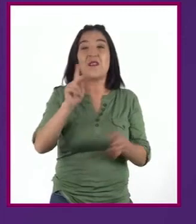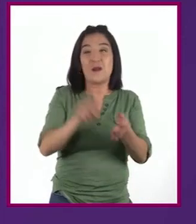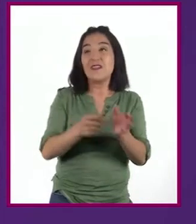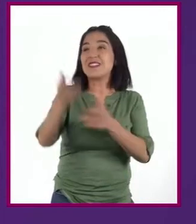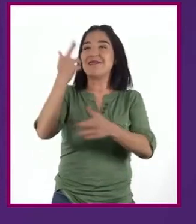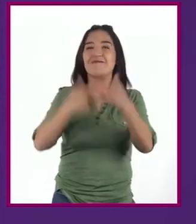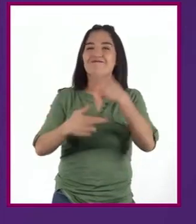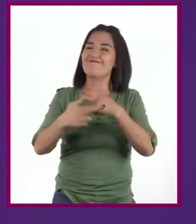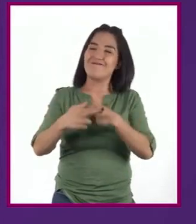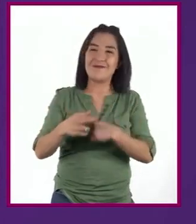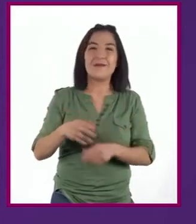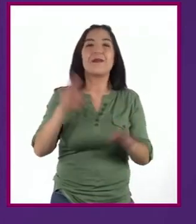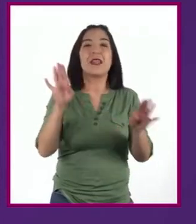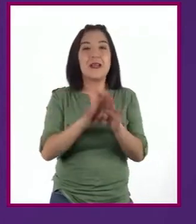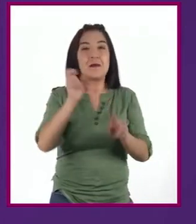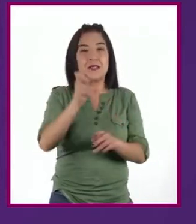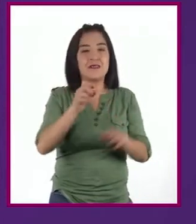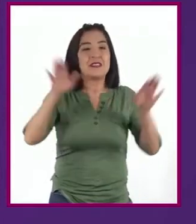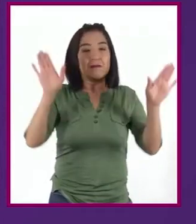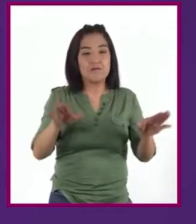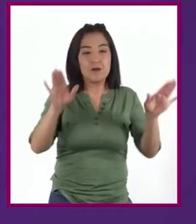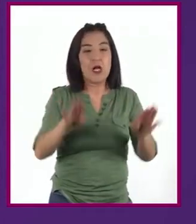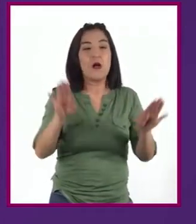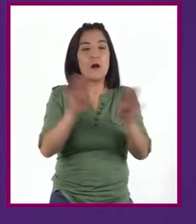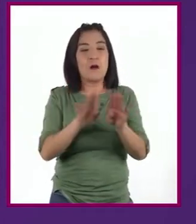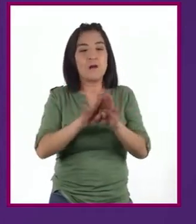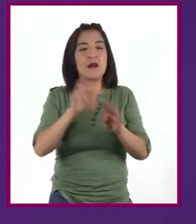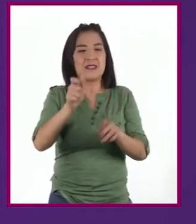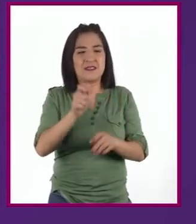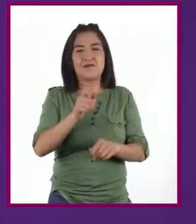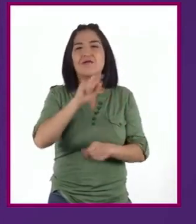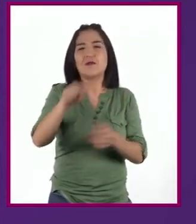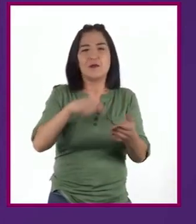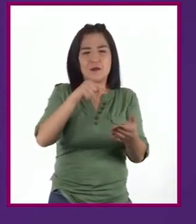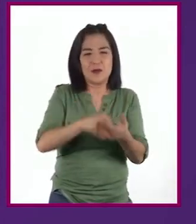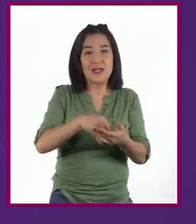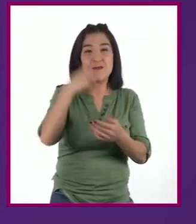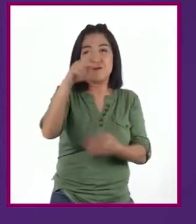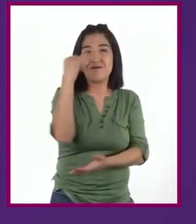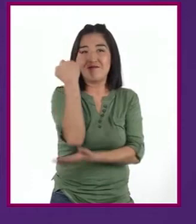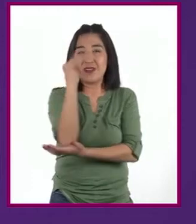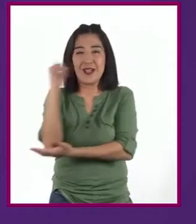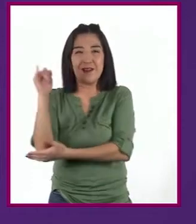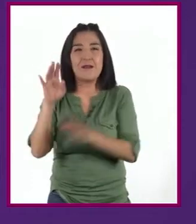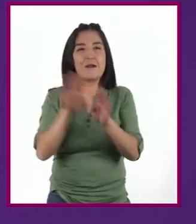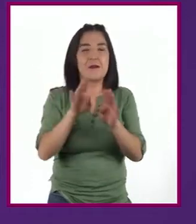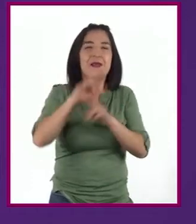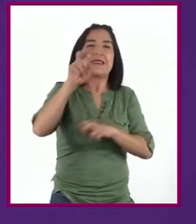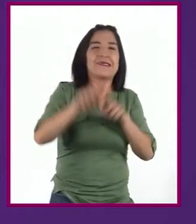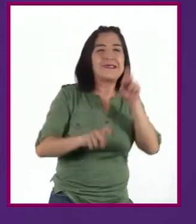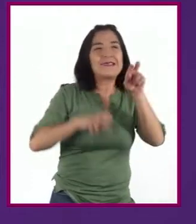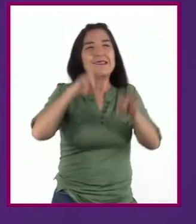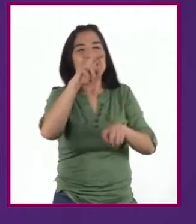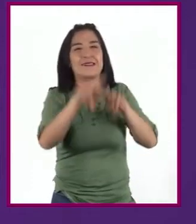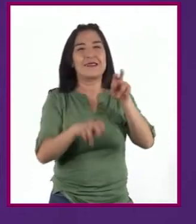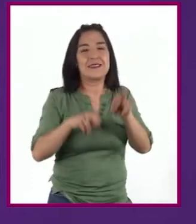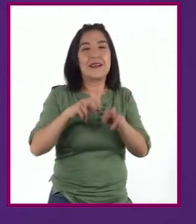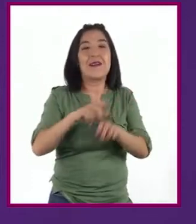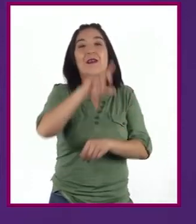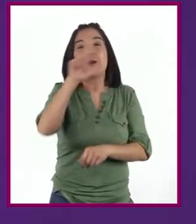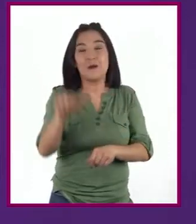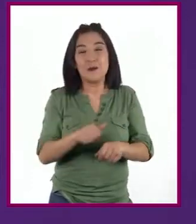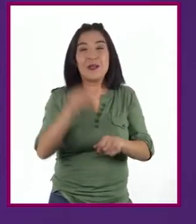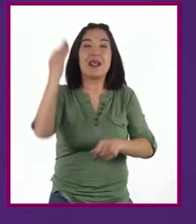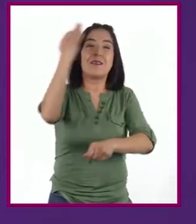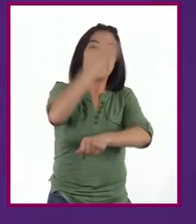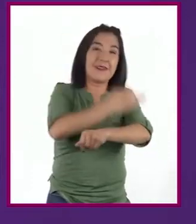volverán. Volverán las tupidas madreselvas de tu jardín las tapias a escalar, y otra vez a la